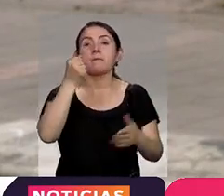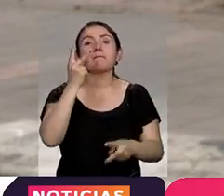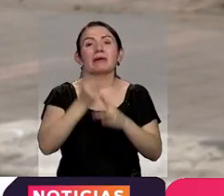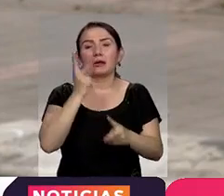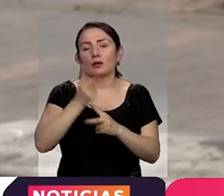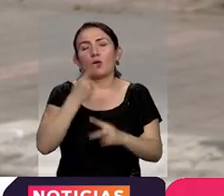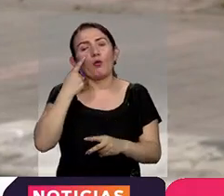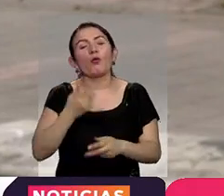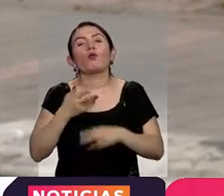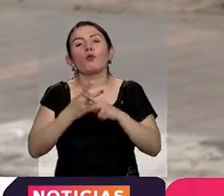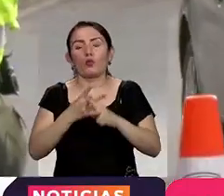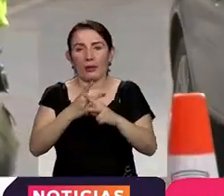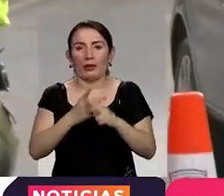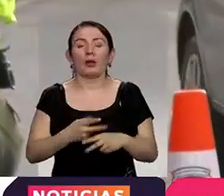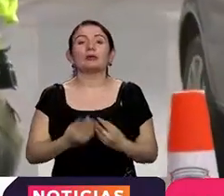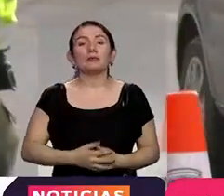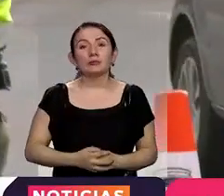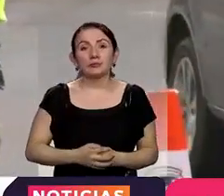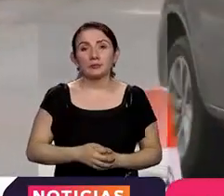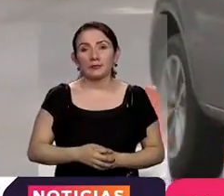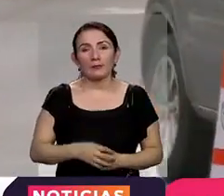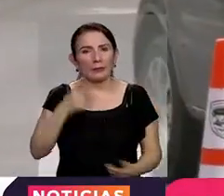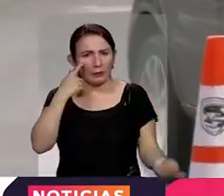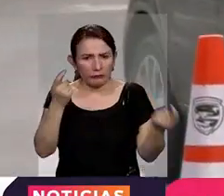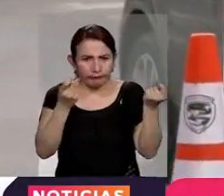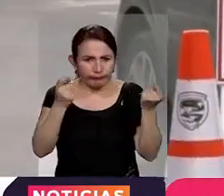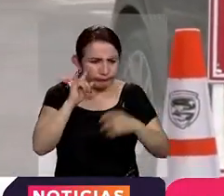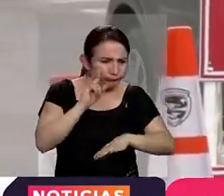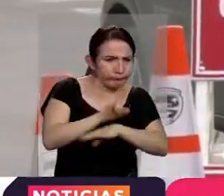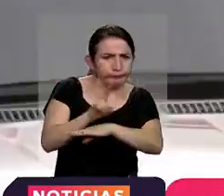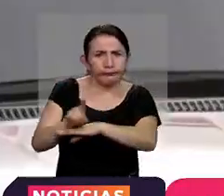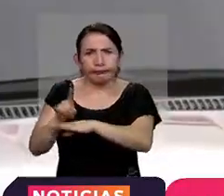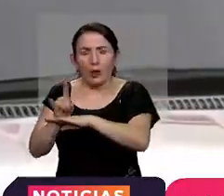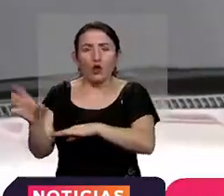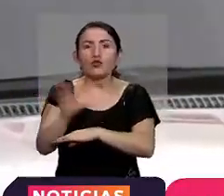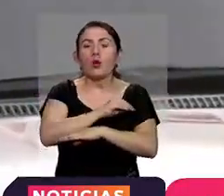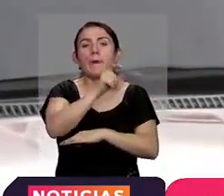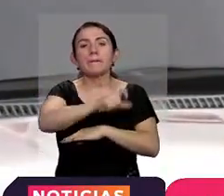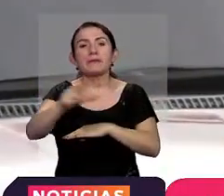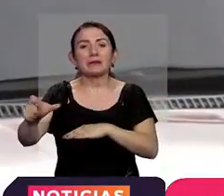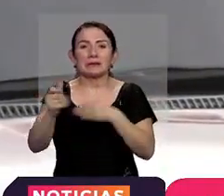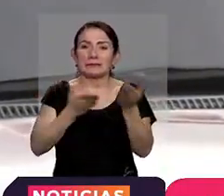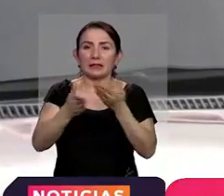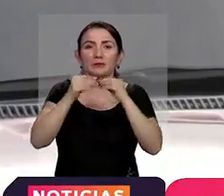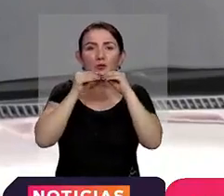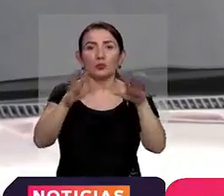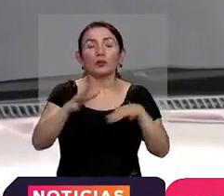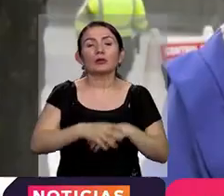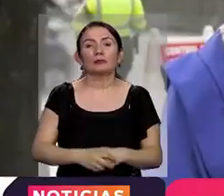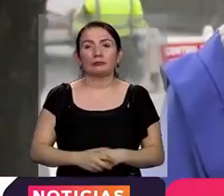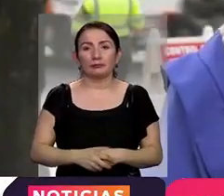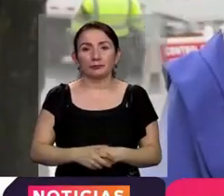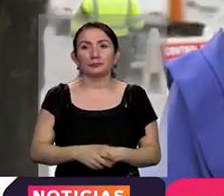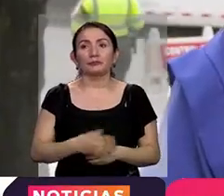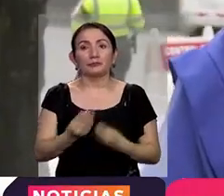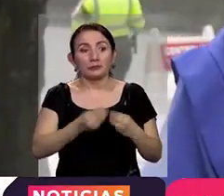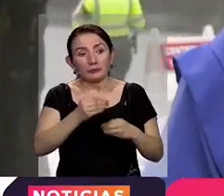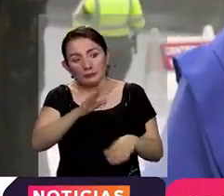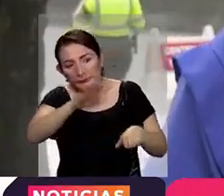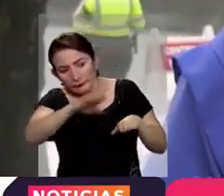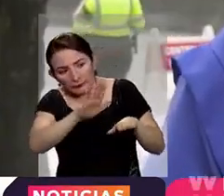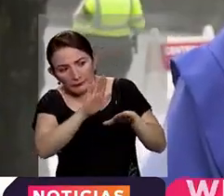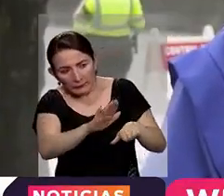de accidentalidad. Los controles están siendo intensificados para particulares y el servicio público. Hacemos que el vehículo se